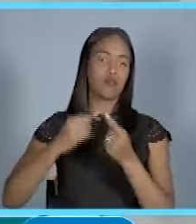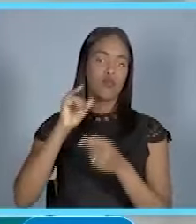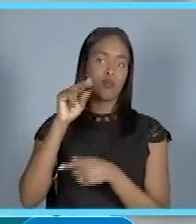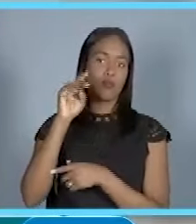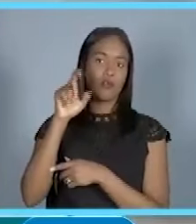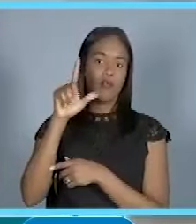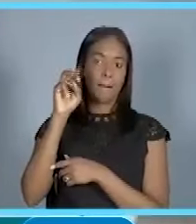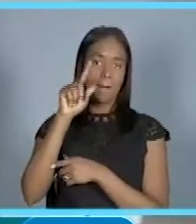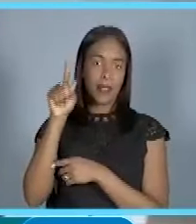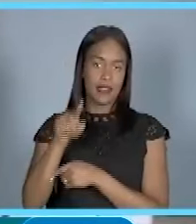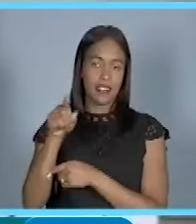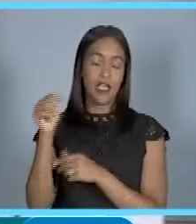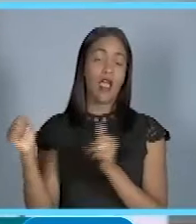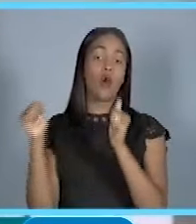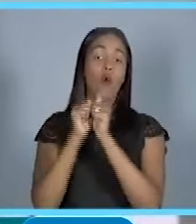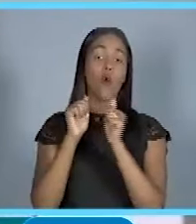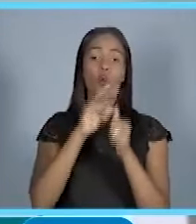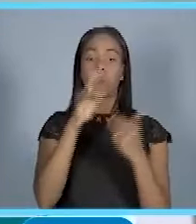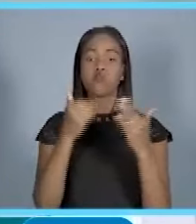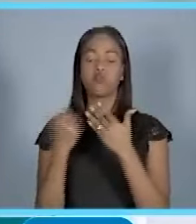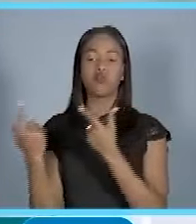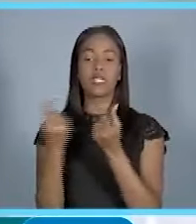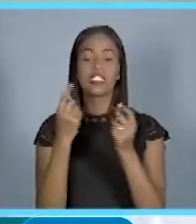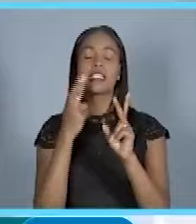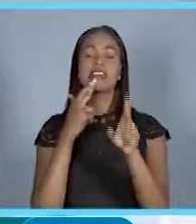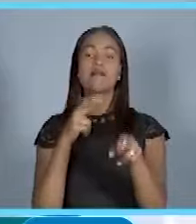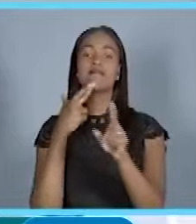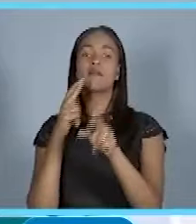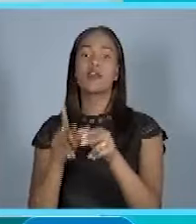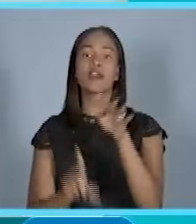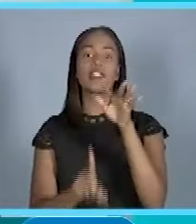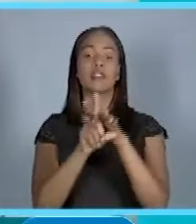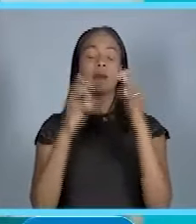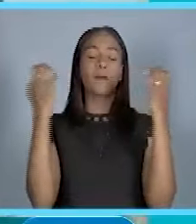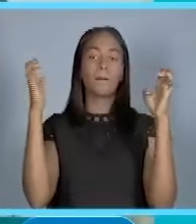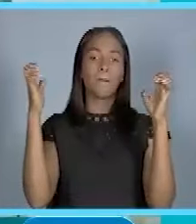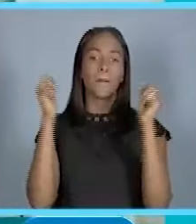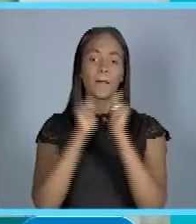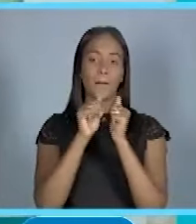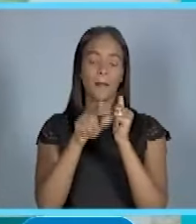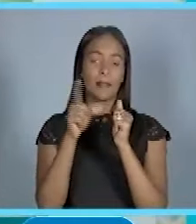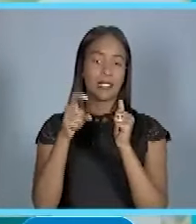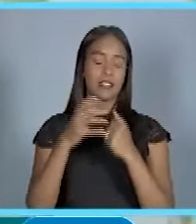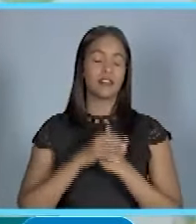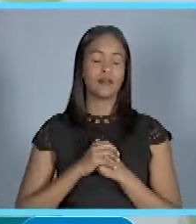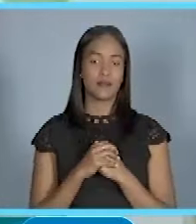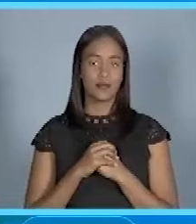Méndez García en cuanto a las acciones de respuesta ante emergencias se refieren.